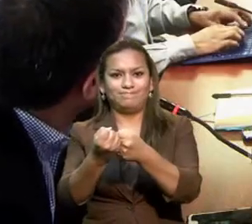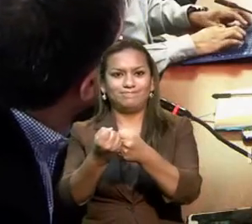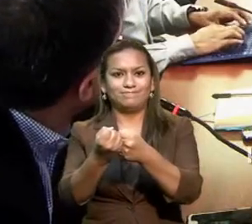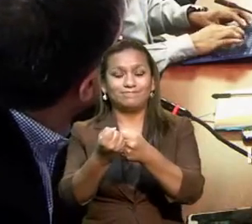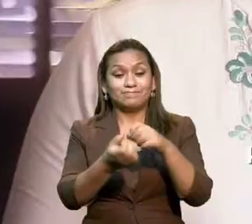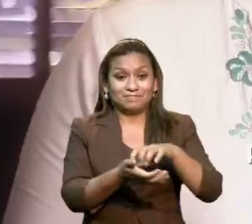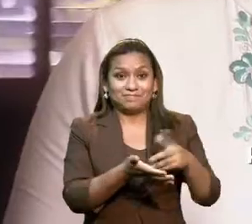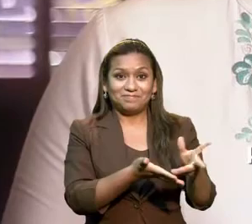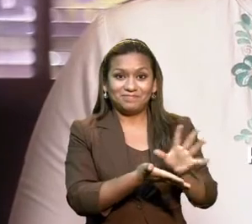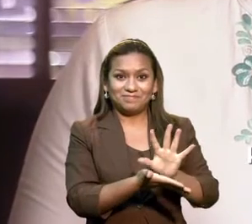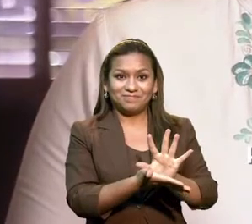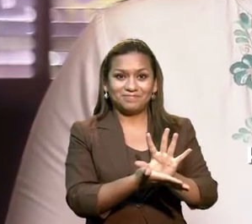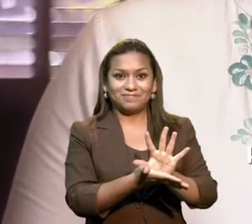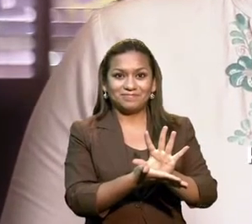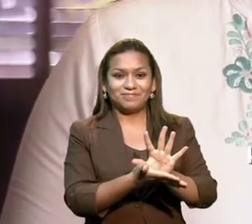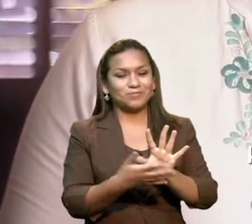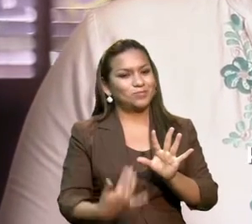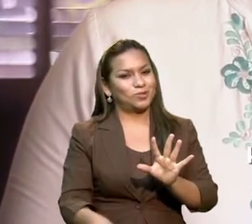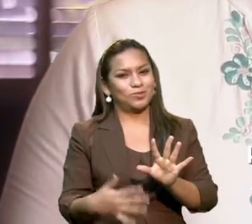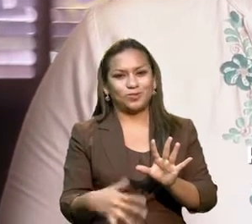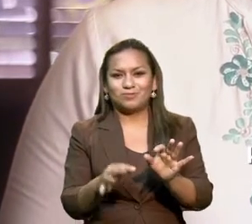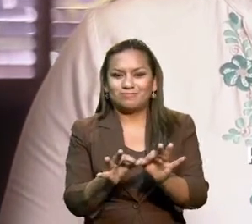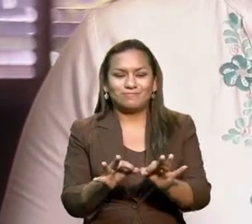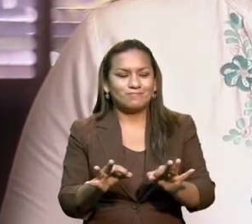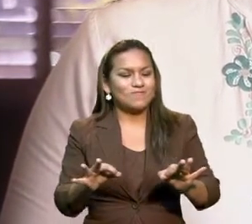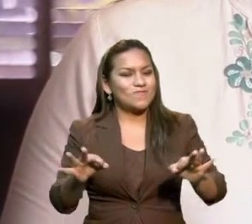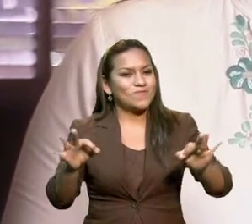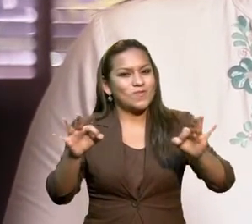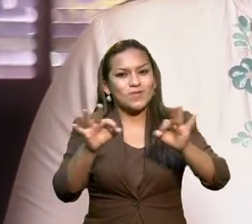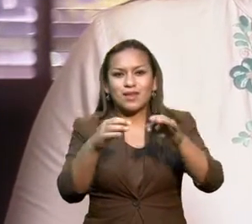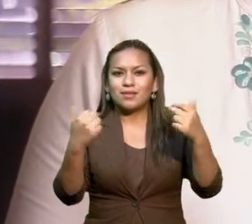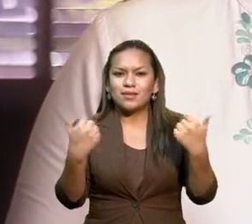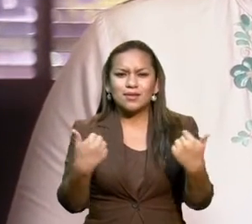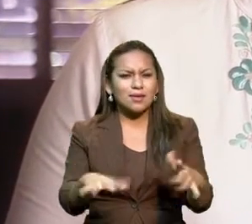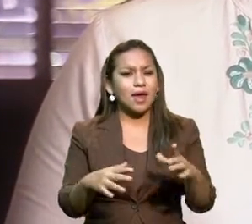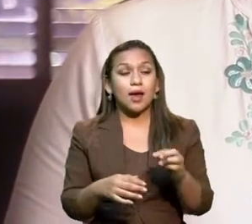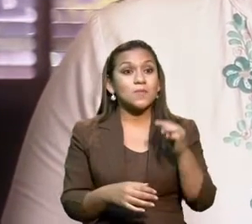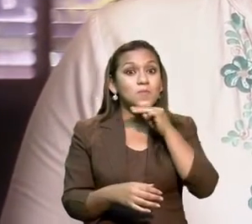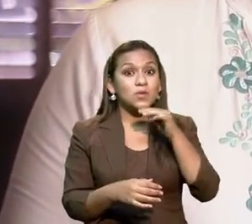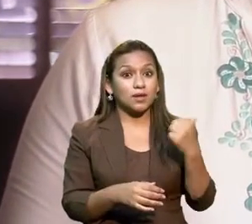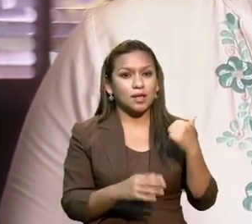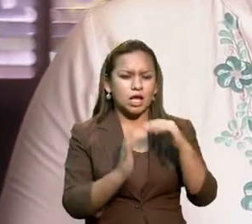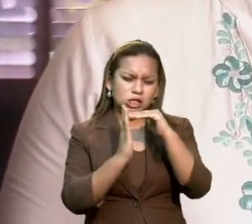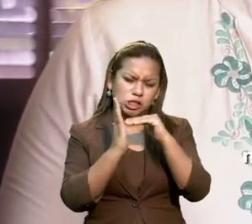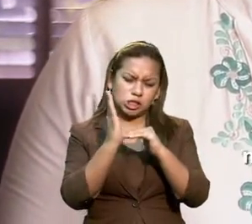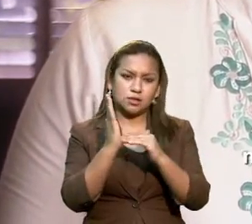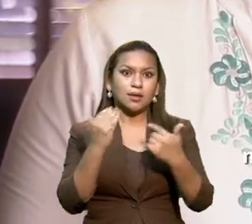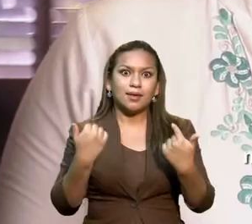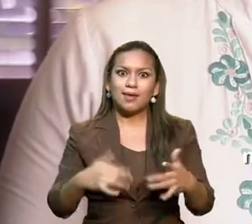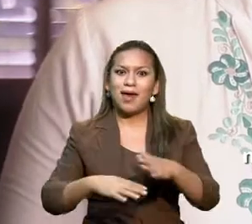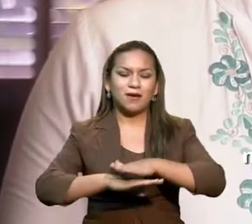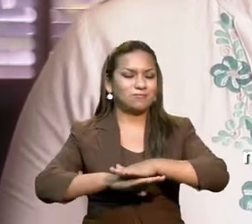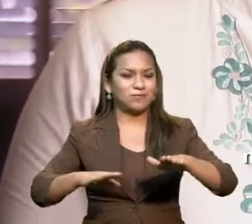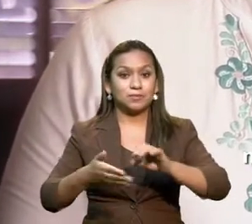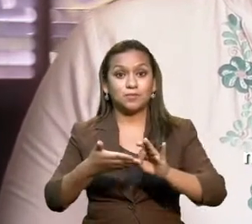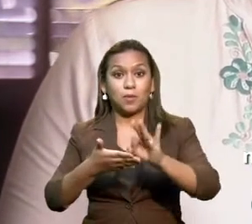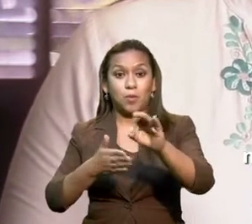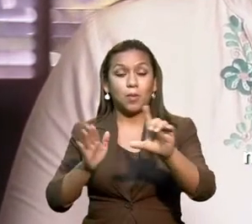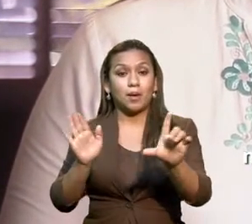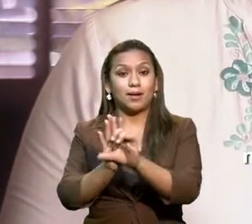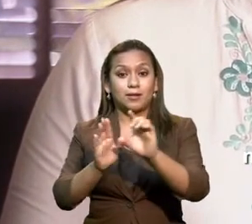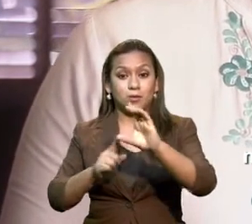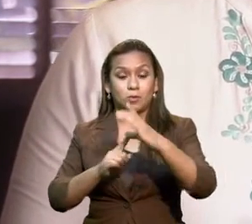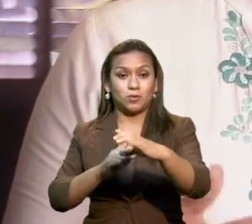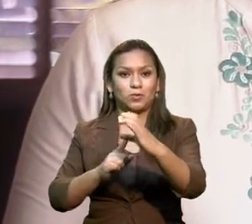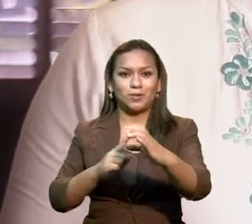contra. Para la Asamblea Nacional del Ecuador ha sido fundamental cerrar el mandato constituyente de Montecristi y con la aprobación de la